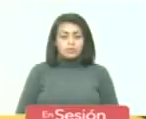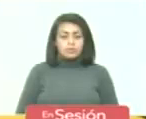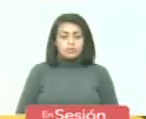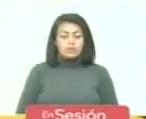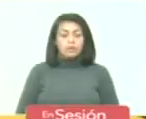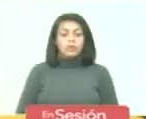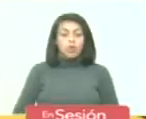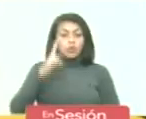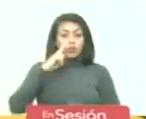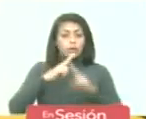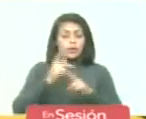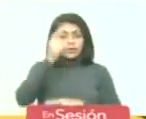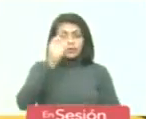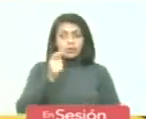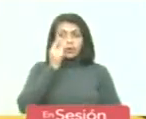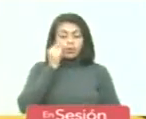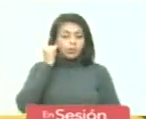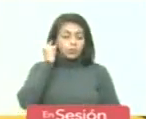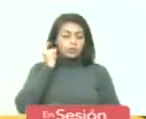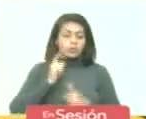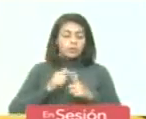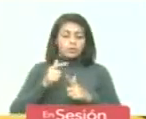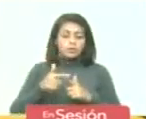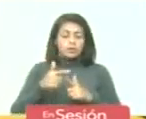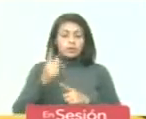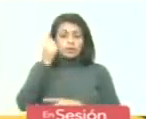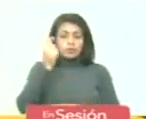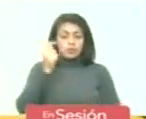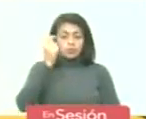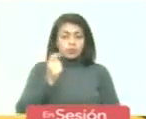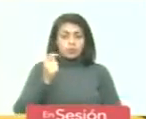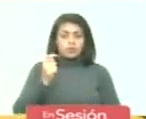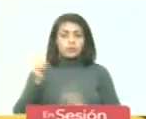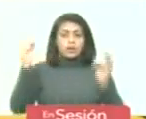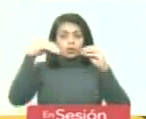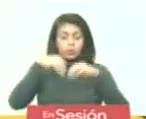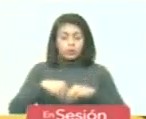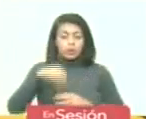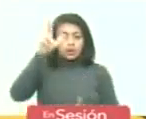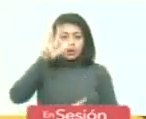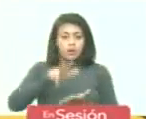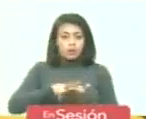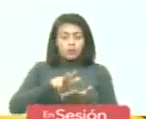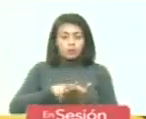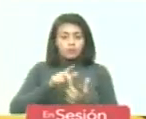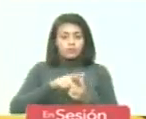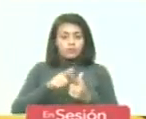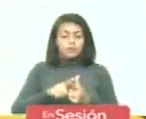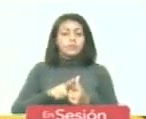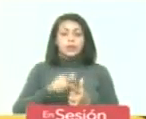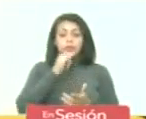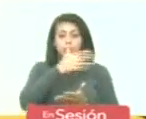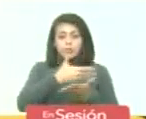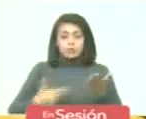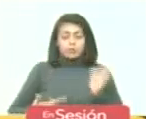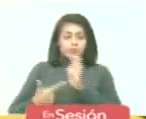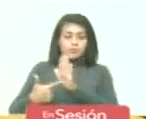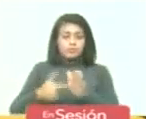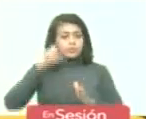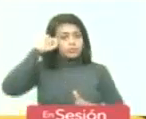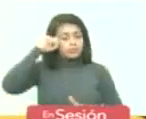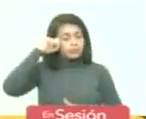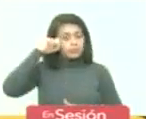las honorables diputadas y los honorables diputados que estén de acuerdo con aprobar el documento presentado con motivo